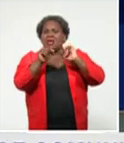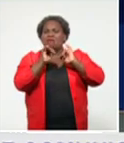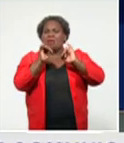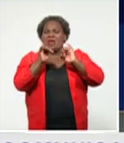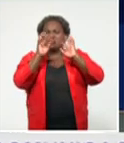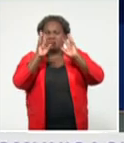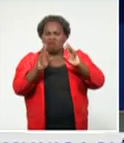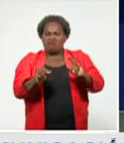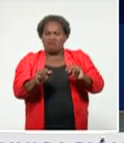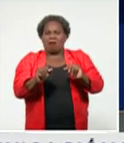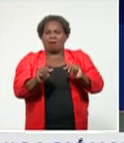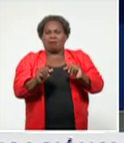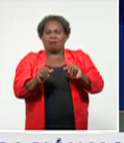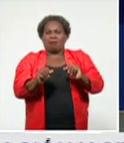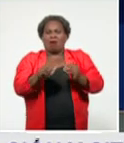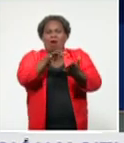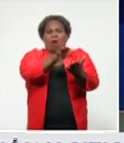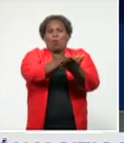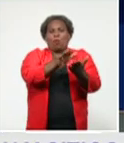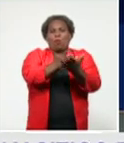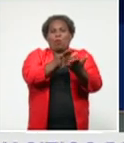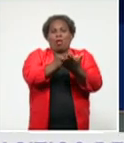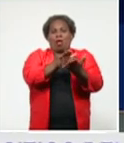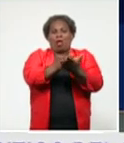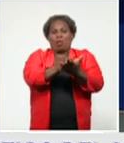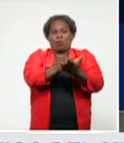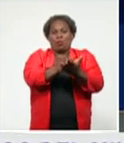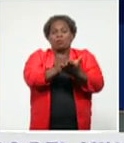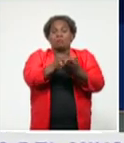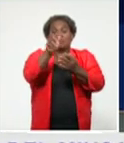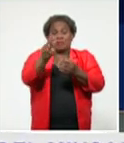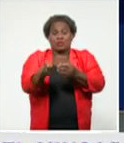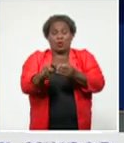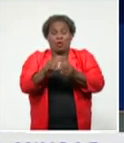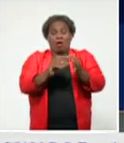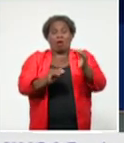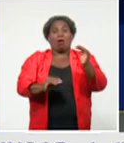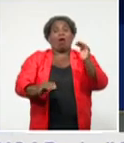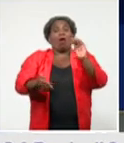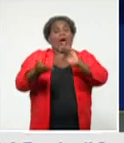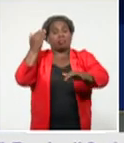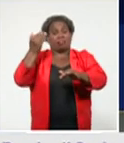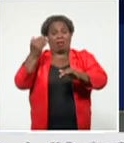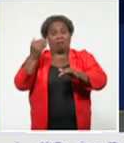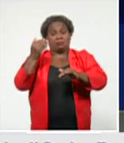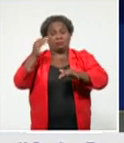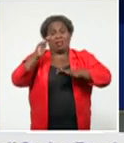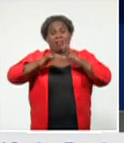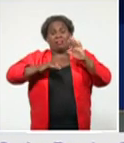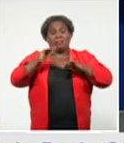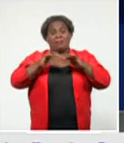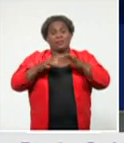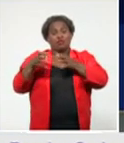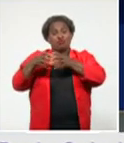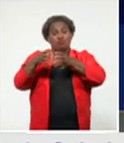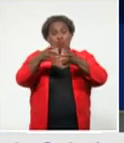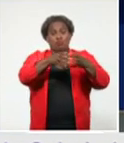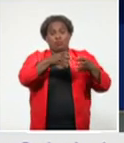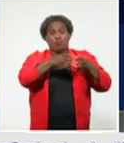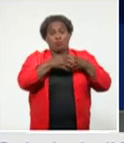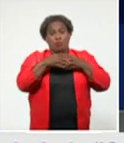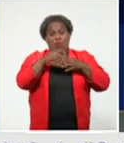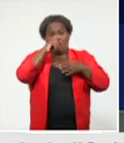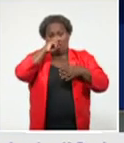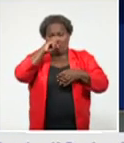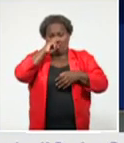de casos acumulados y casos de alta de acuerdo a estos grupos de edad. De todas